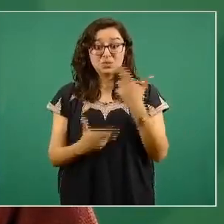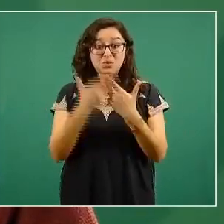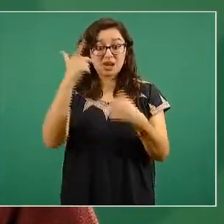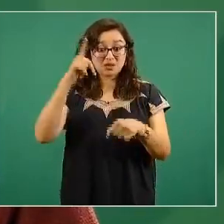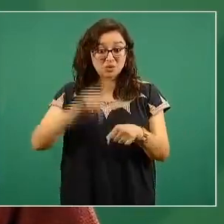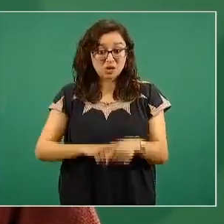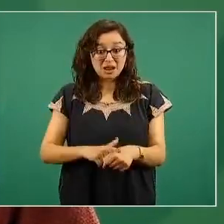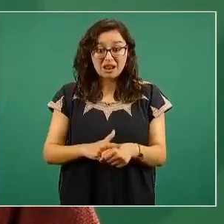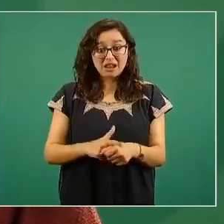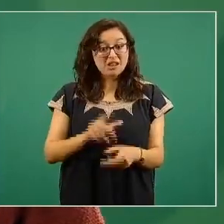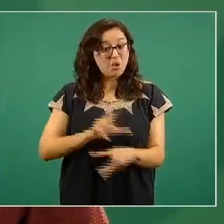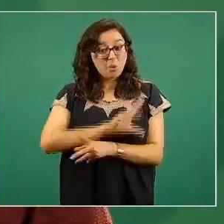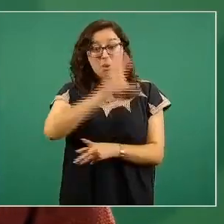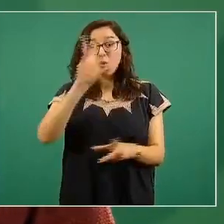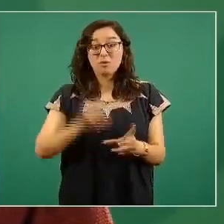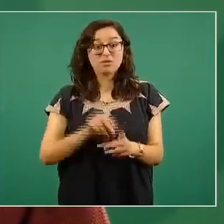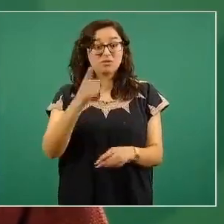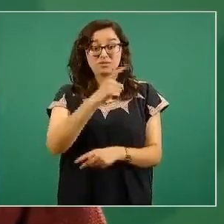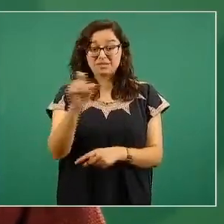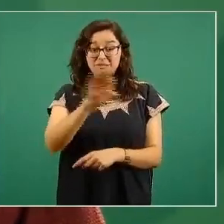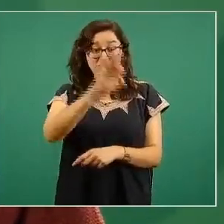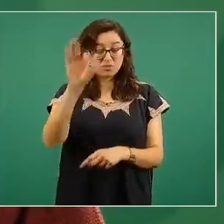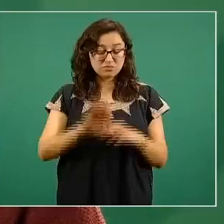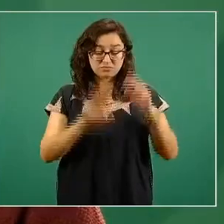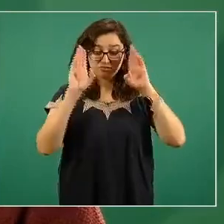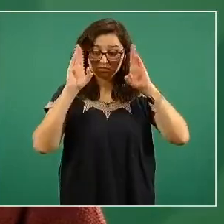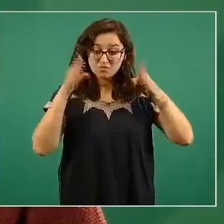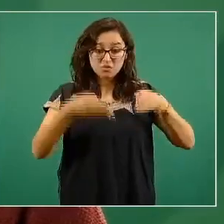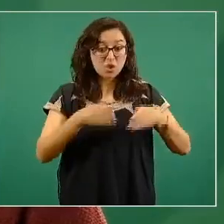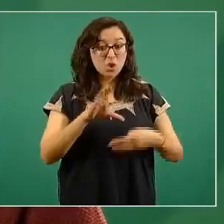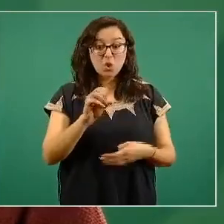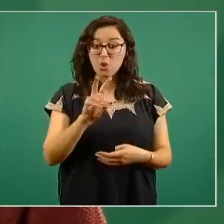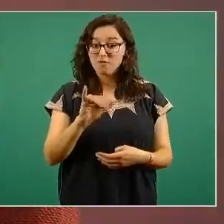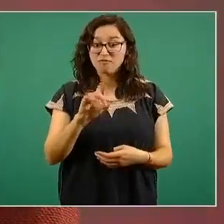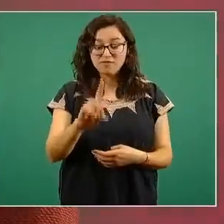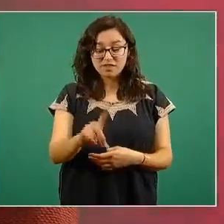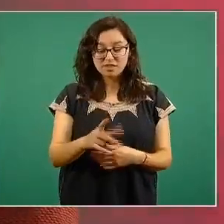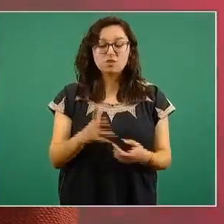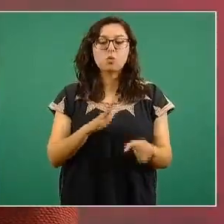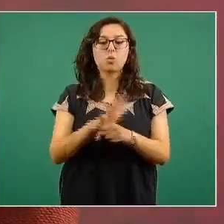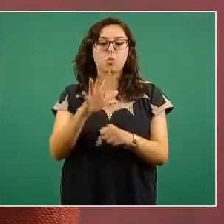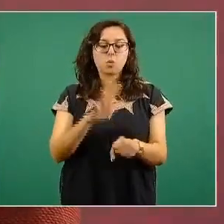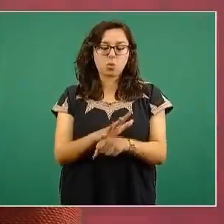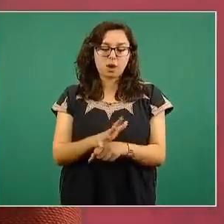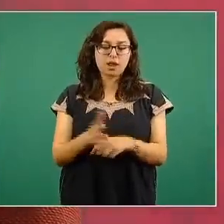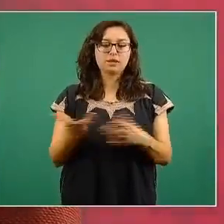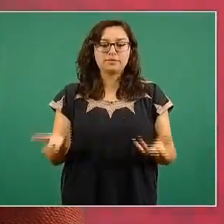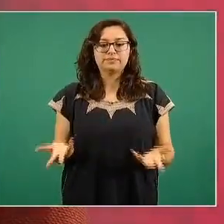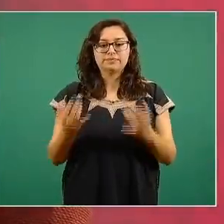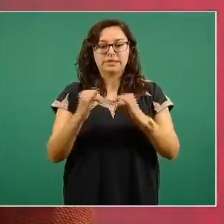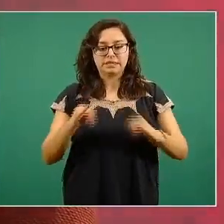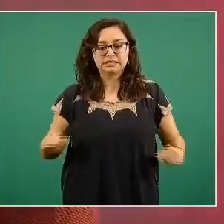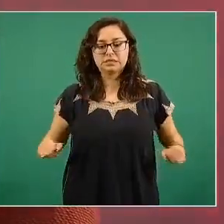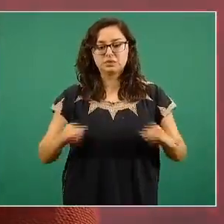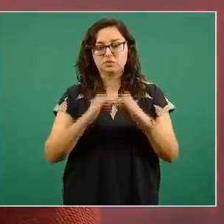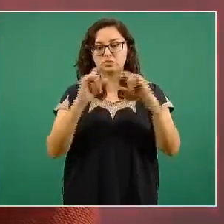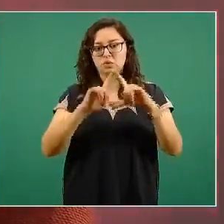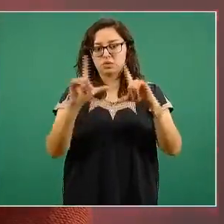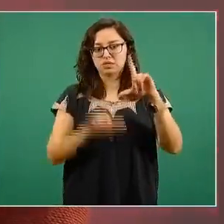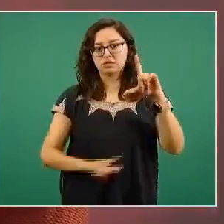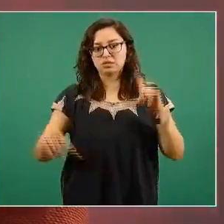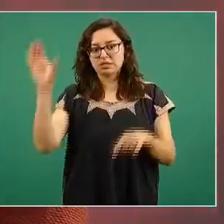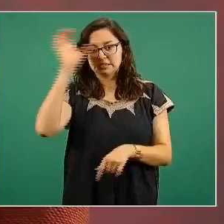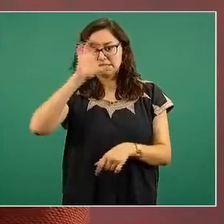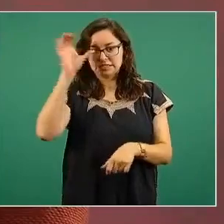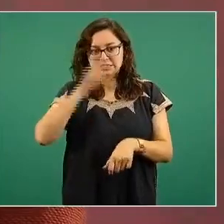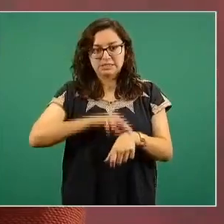enteramente dedicados a COVID. Uno muy notorio es el Instituto Nacional de Ciencias Médicas y Nutrición. Ya tiene desde hace